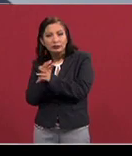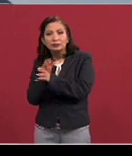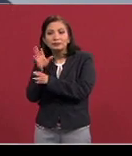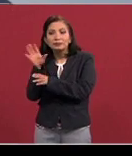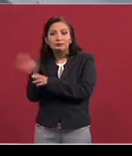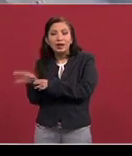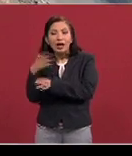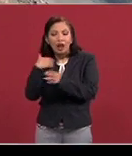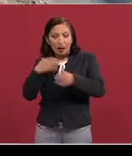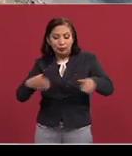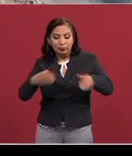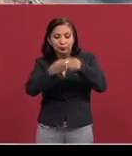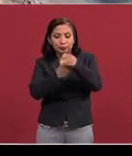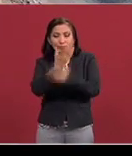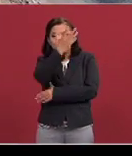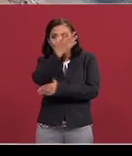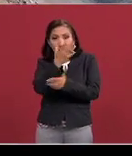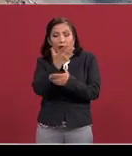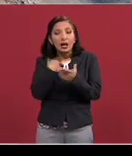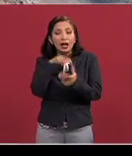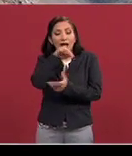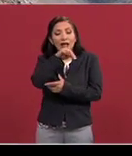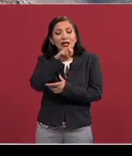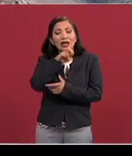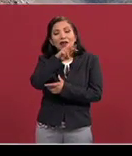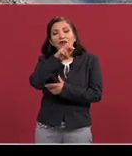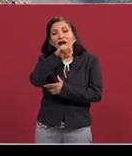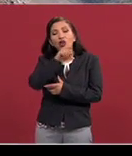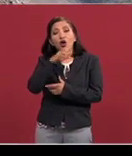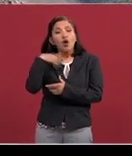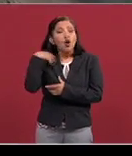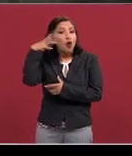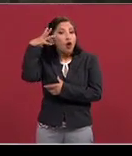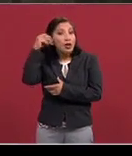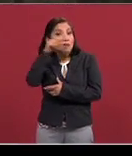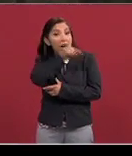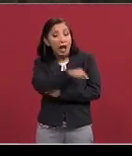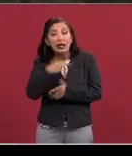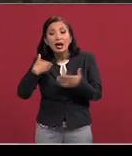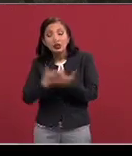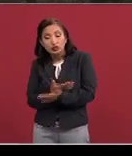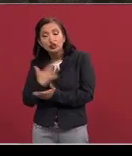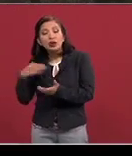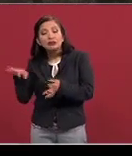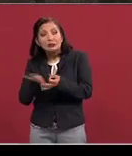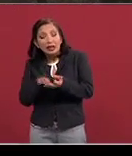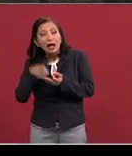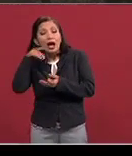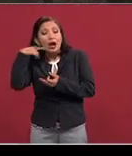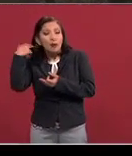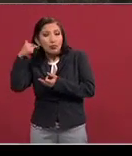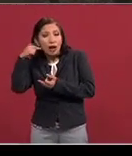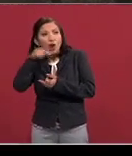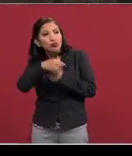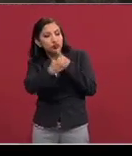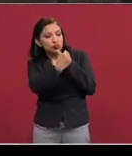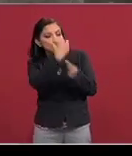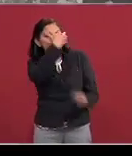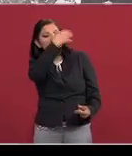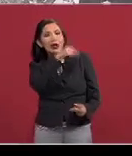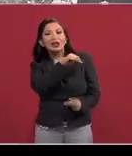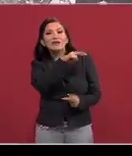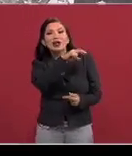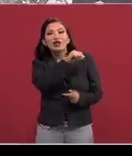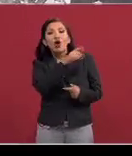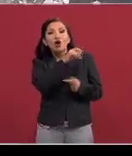de la actividad del Nevado de Colima. Él nació y creció en Guadalajara con los efectos del Nevado de